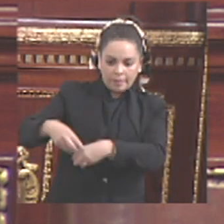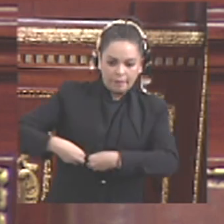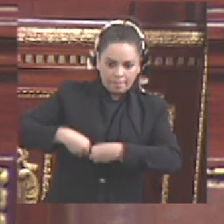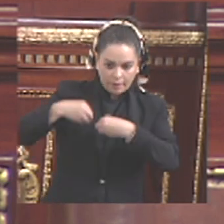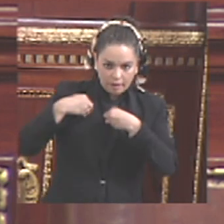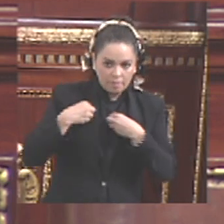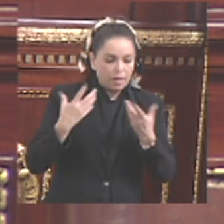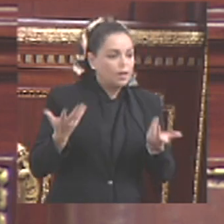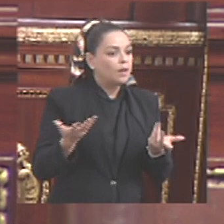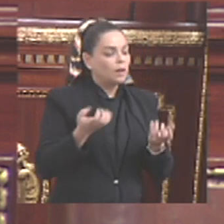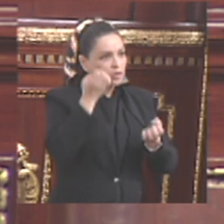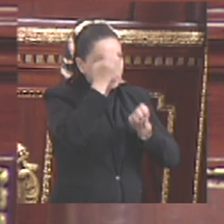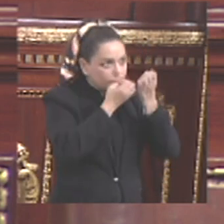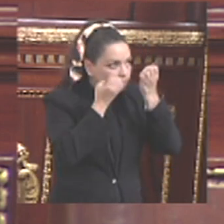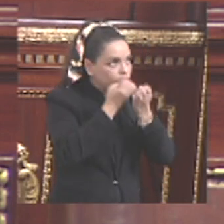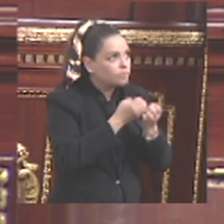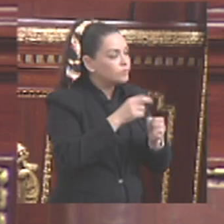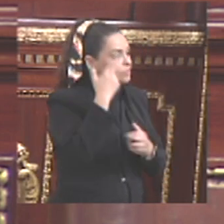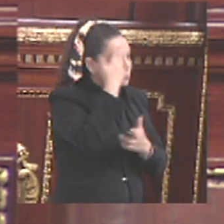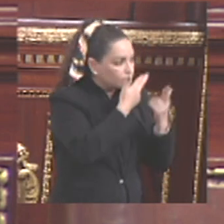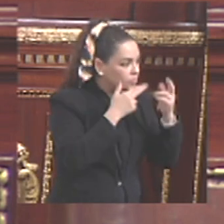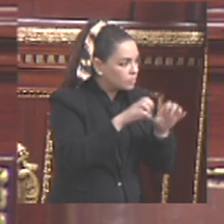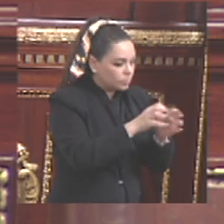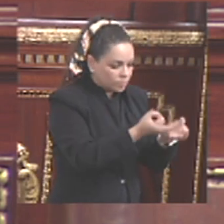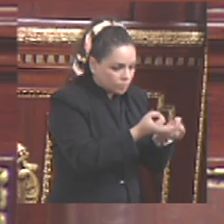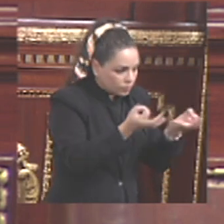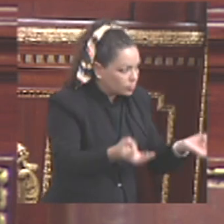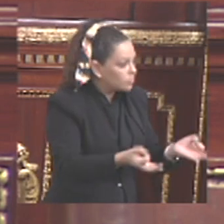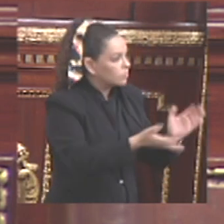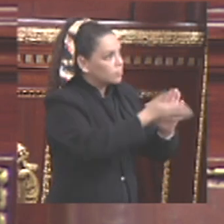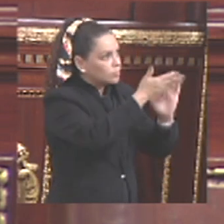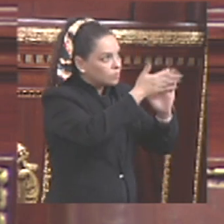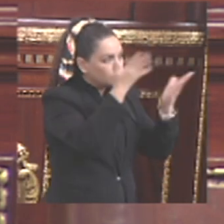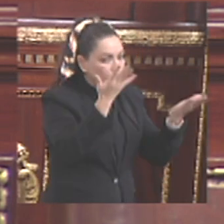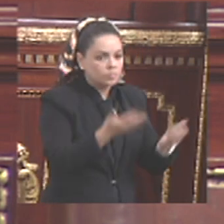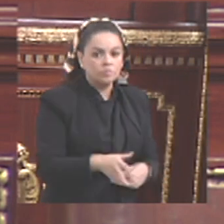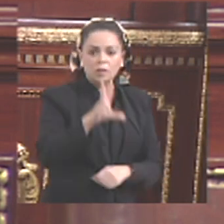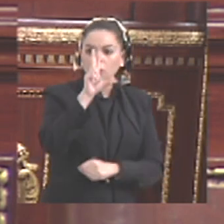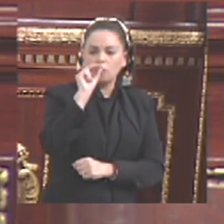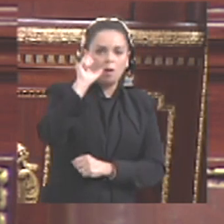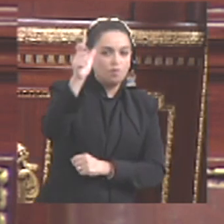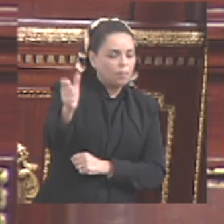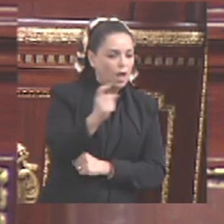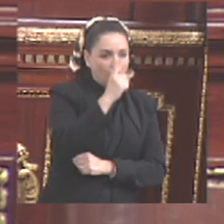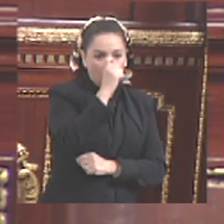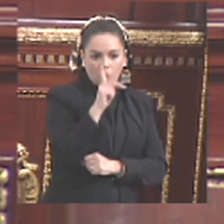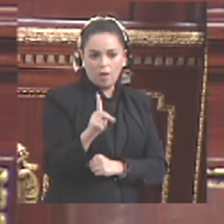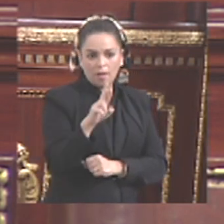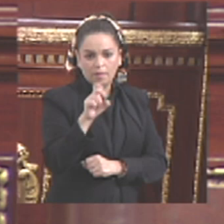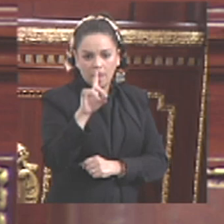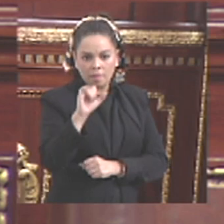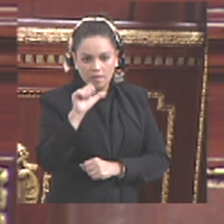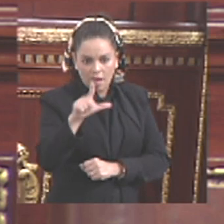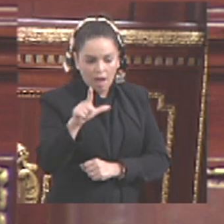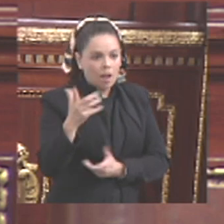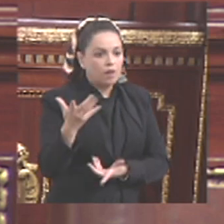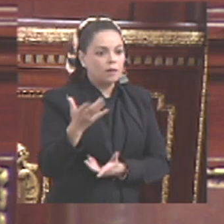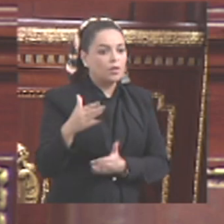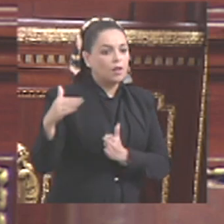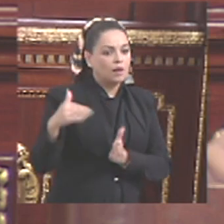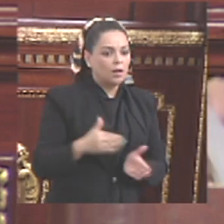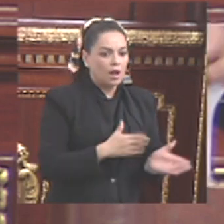y mantenimiento del suelo, condonación de agua y predial, infraestructura hidráulica y